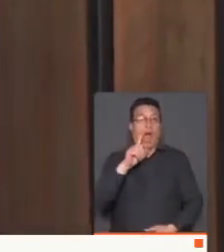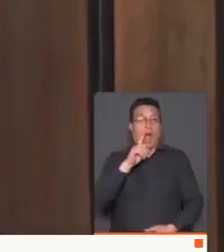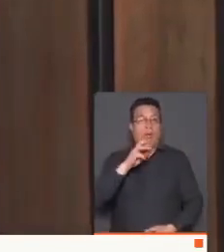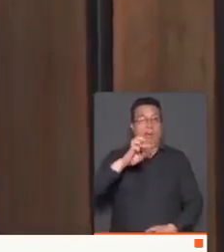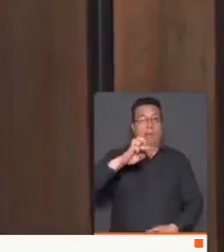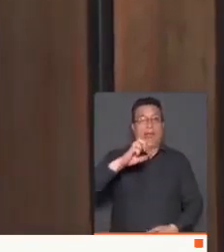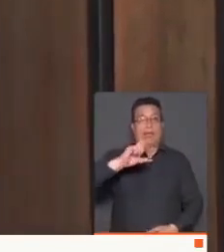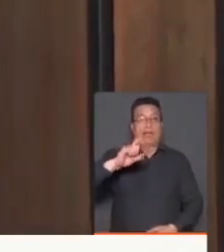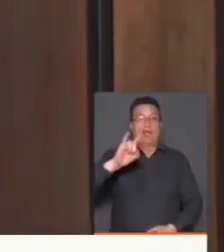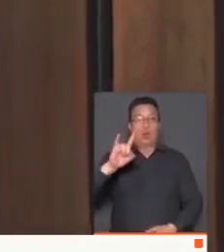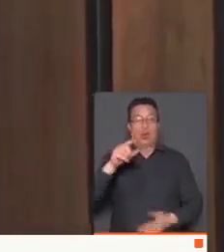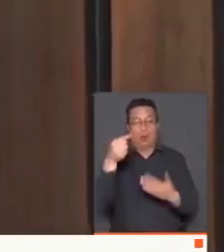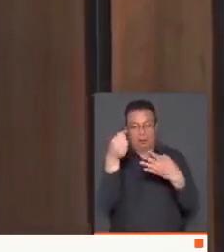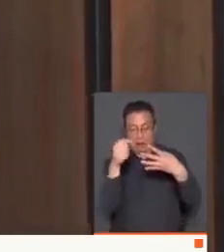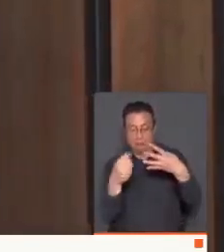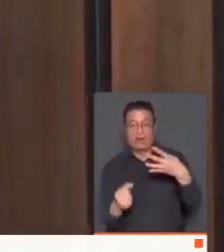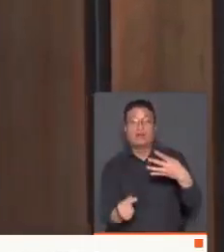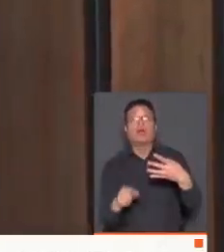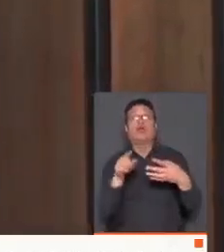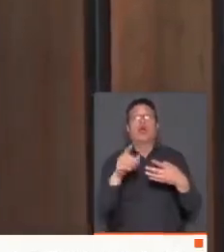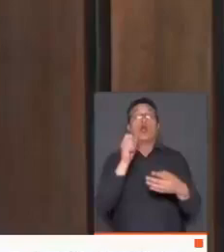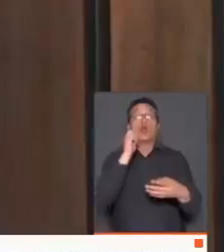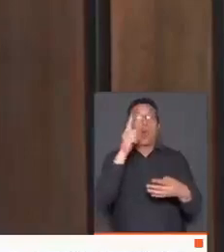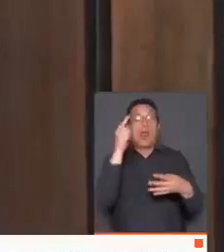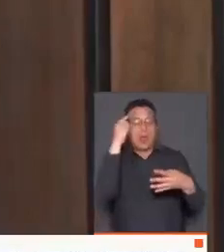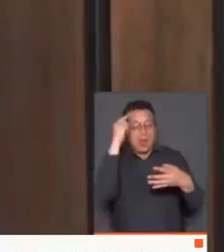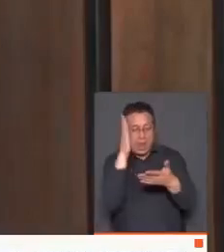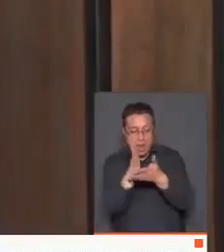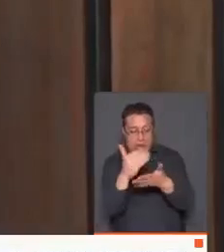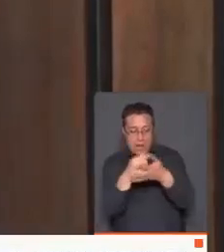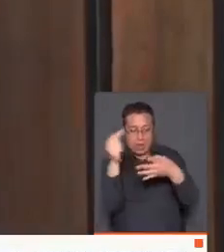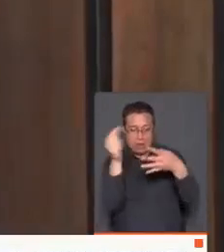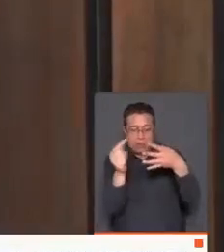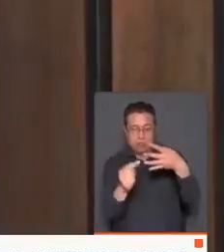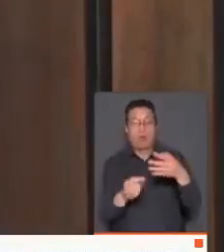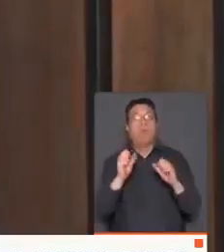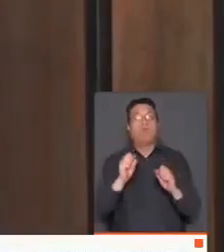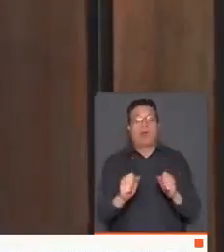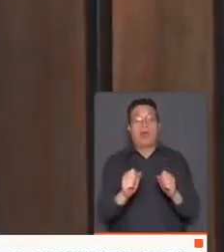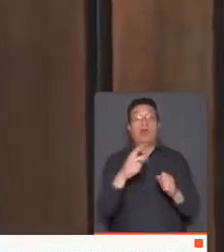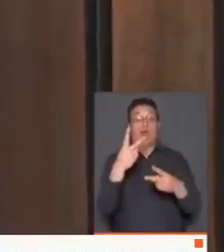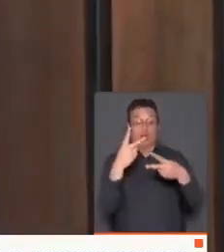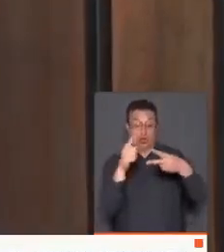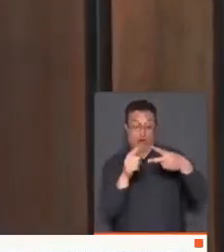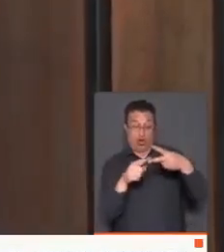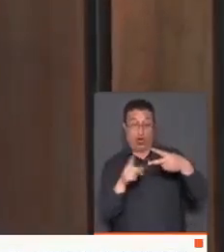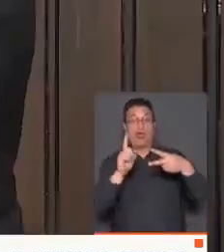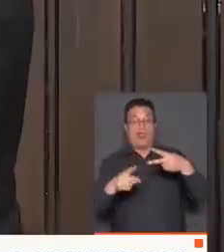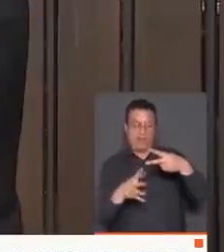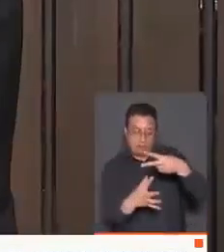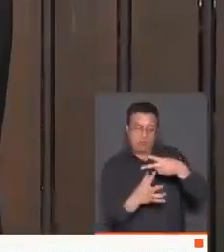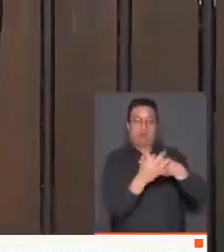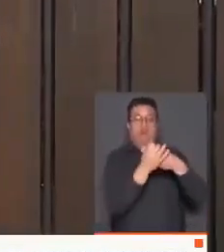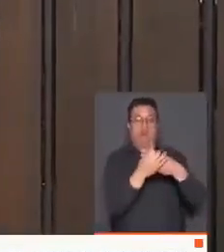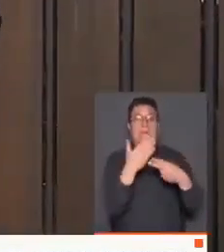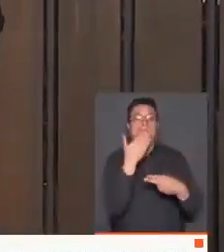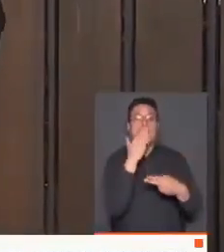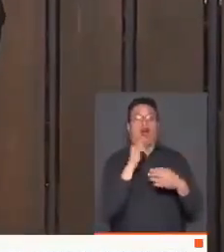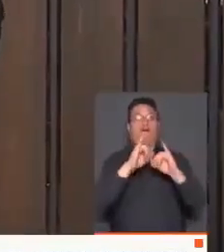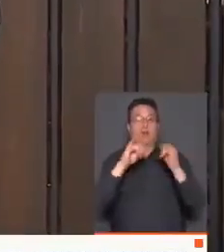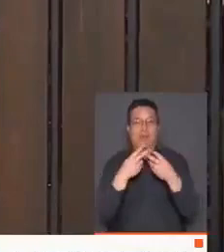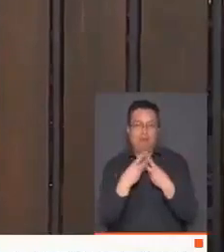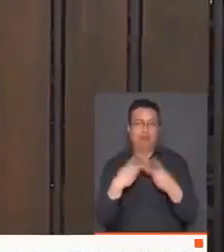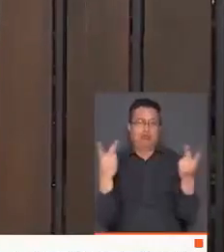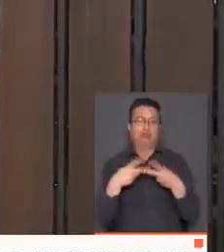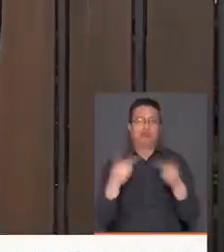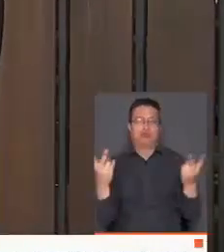calificando y segundo Cuáles son los criterios para calificar esos dos elementos tienen que difundirse de mejor forma según algunos parlamentarios